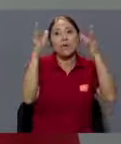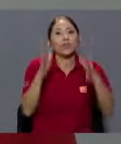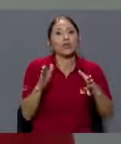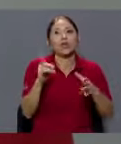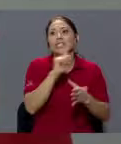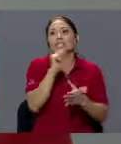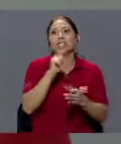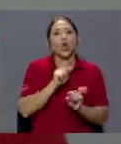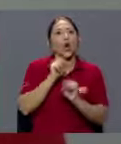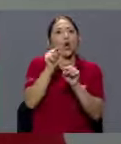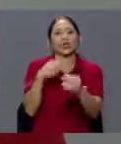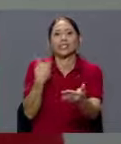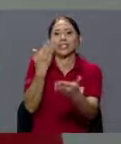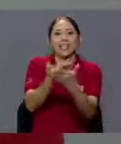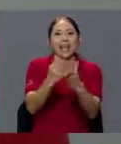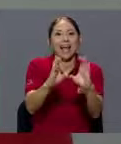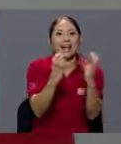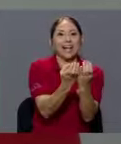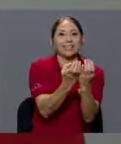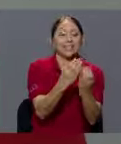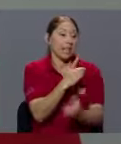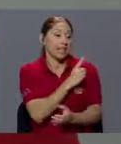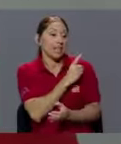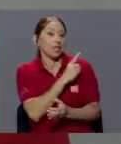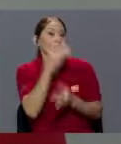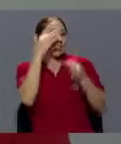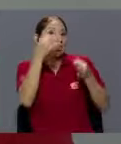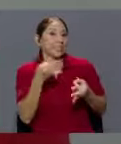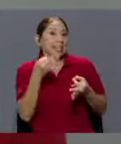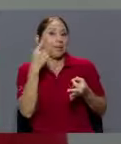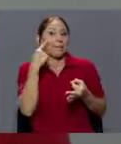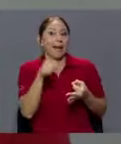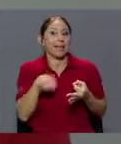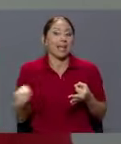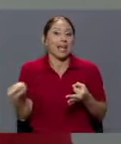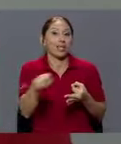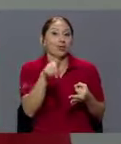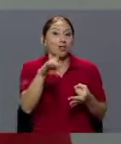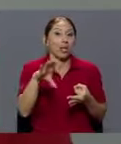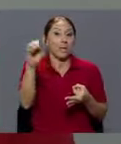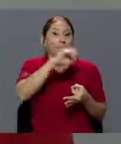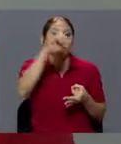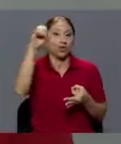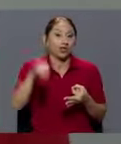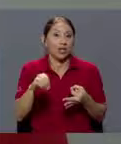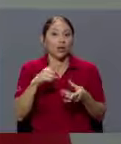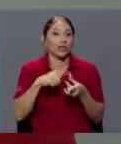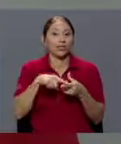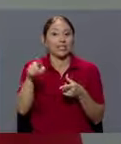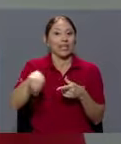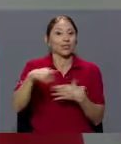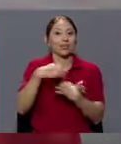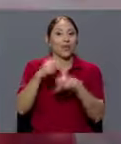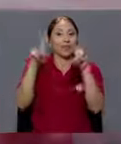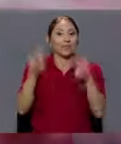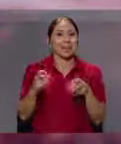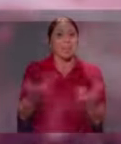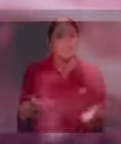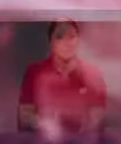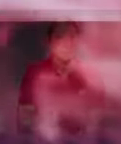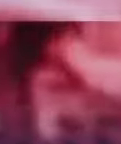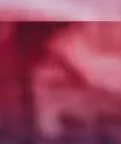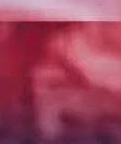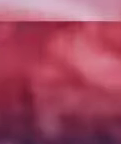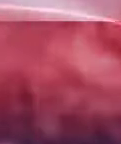los profesores no llegan a clases y los directores deciden que para tener 100% van a limitar esa prueba.